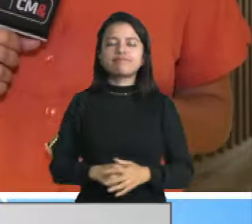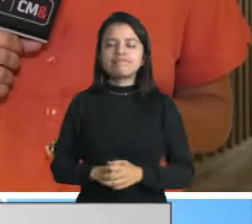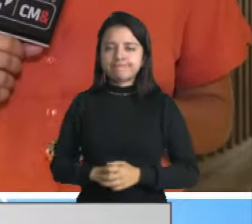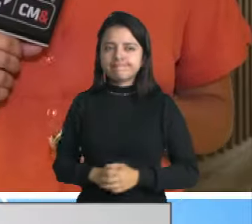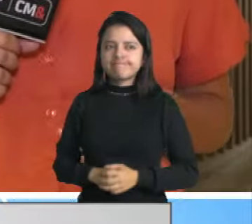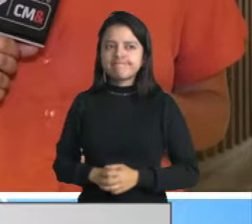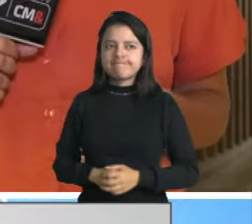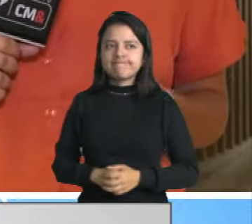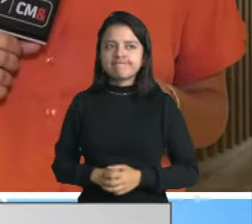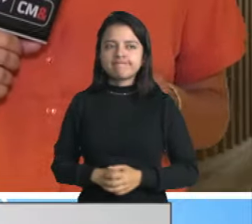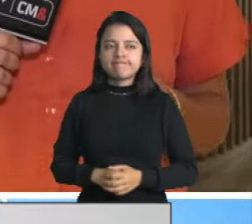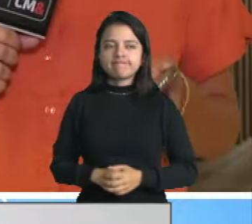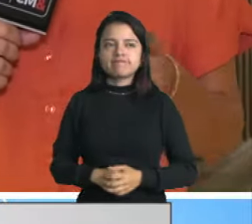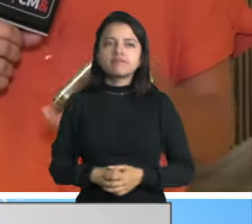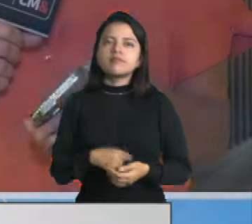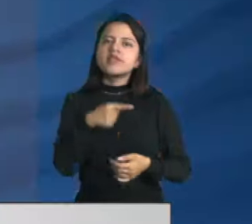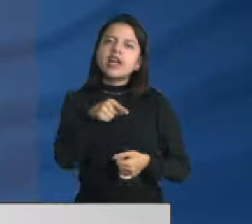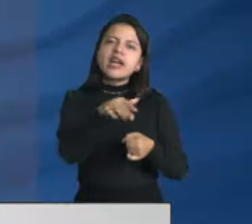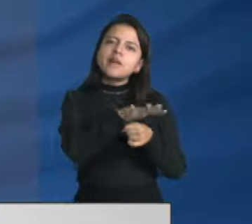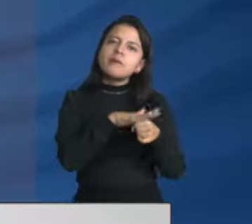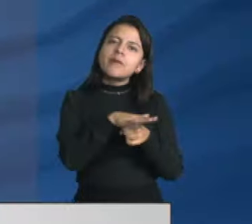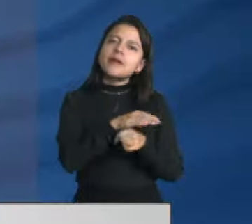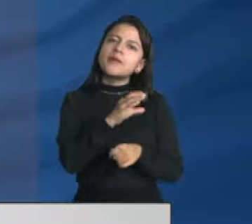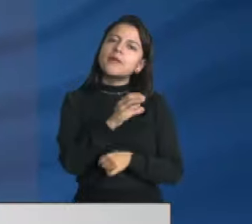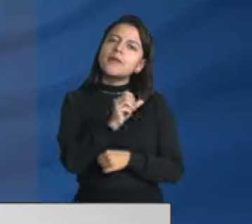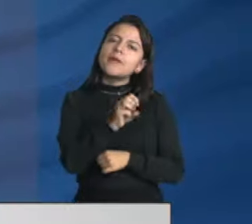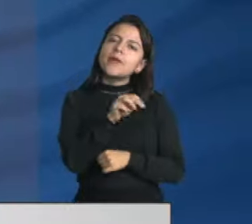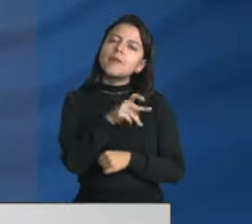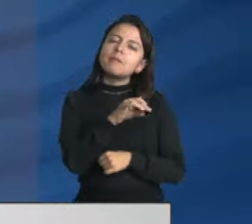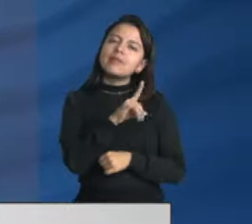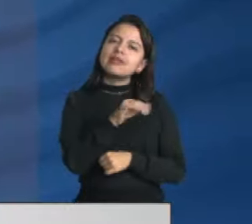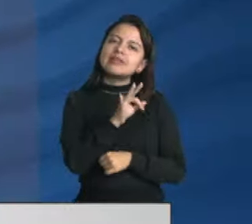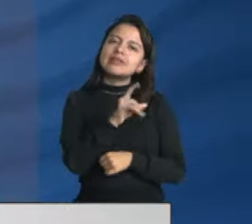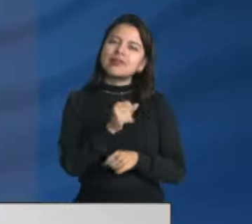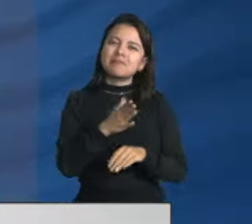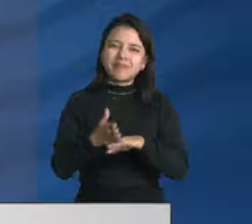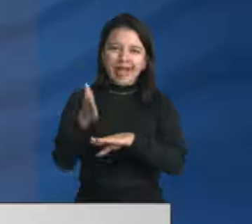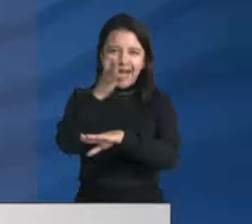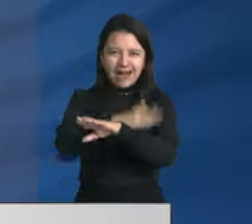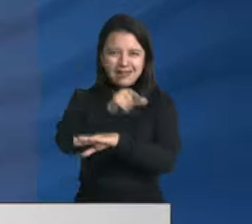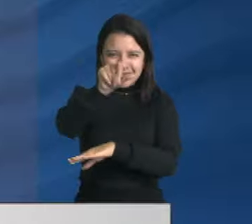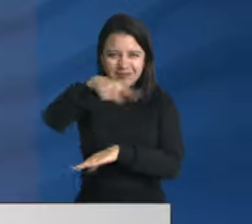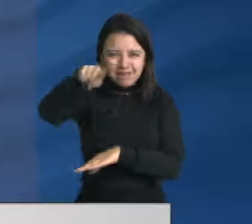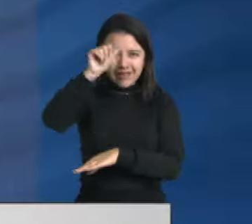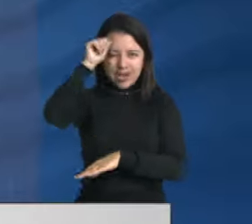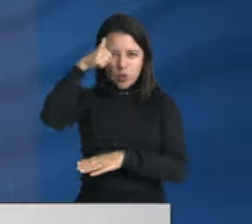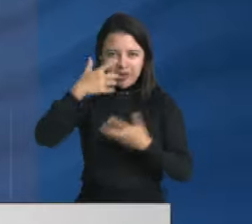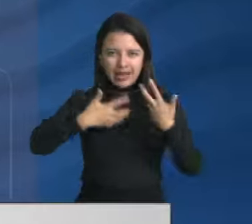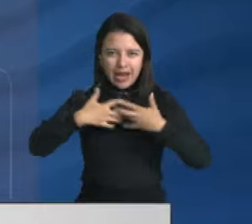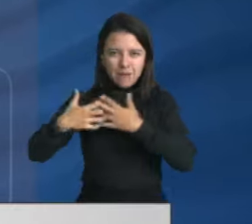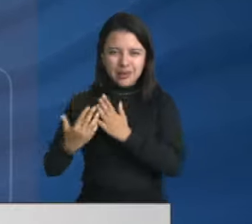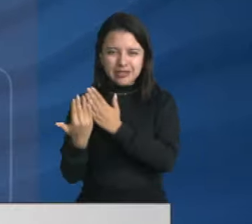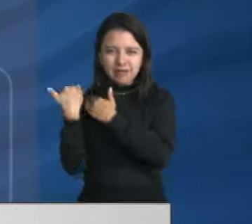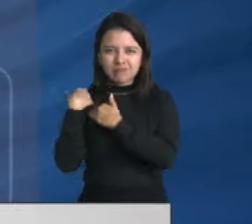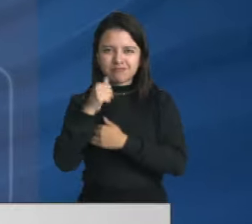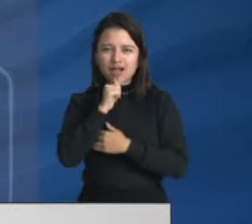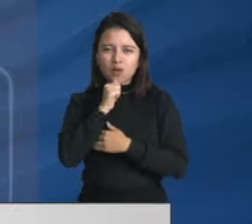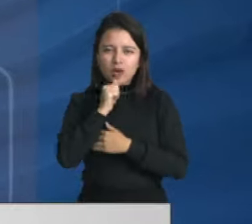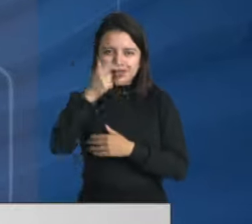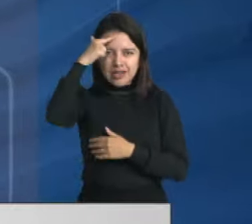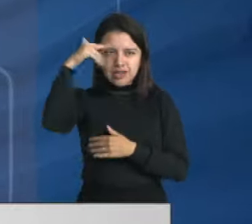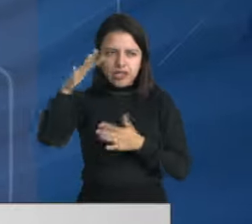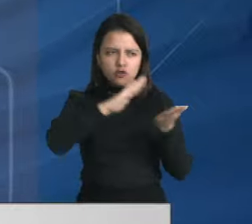Campestre. Esto se presenta apenas 48 horas después de la parada técnica que estaba realizando la empresa Aguas de